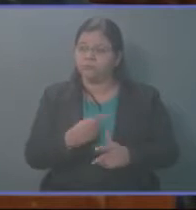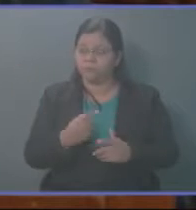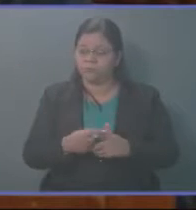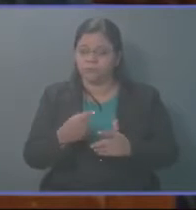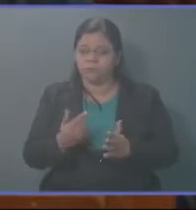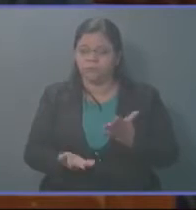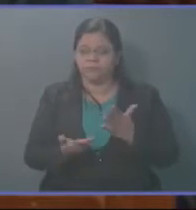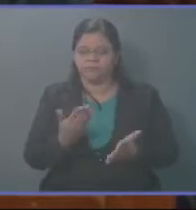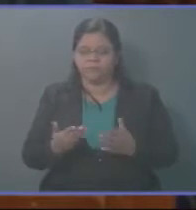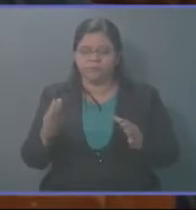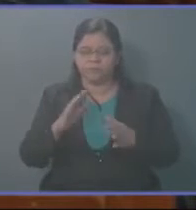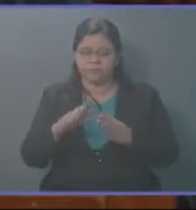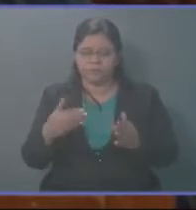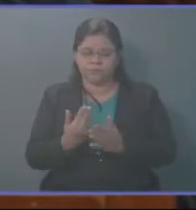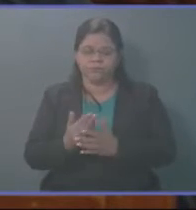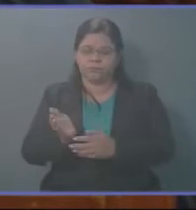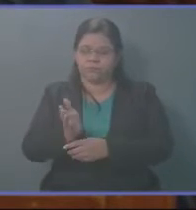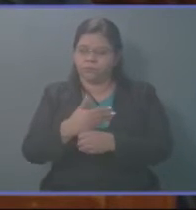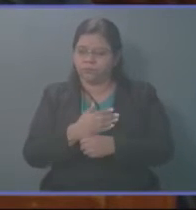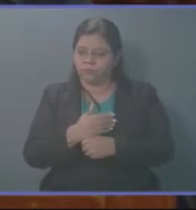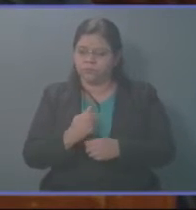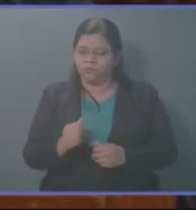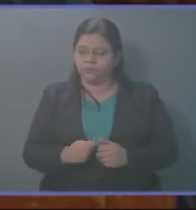intereses partidarios.